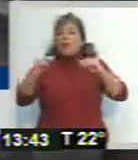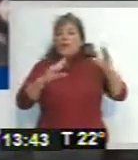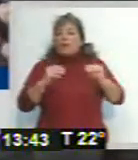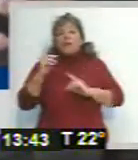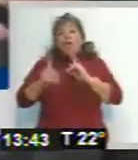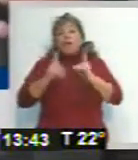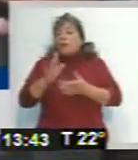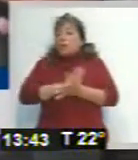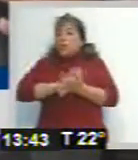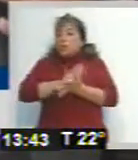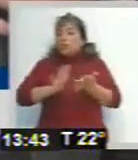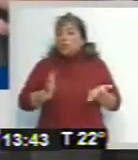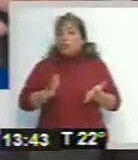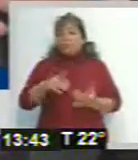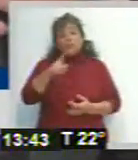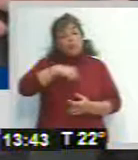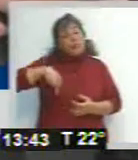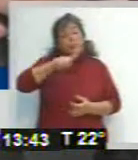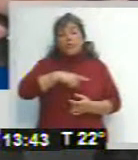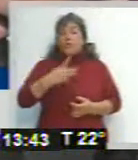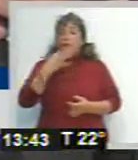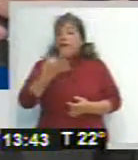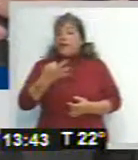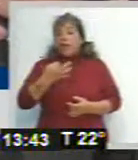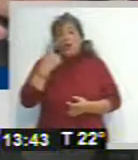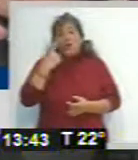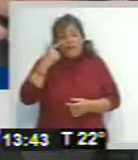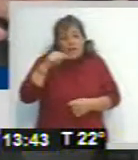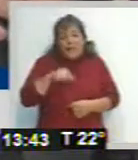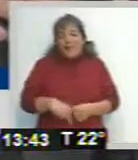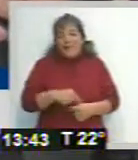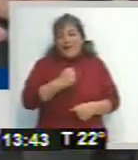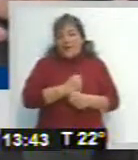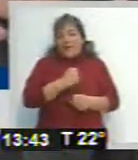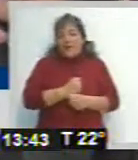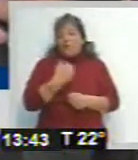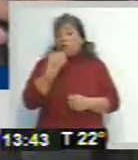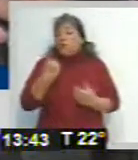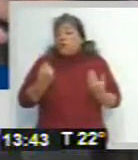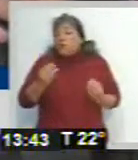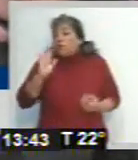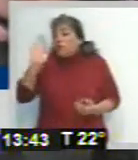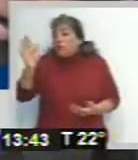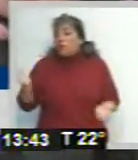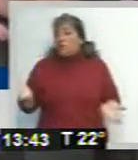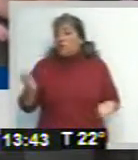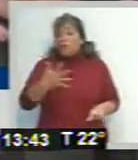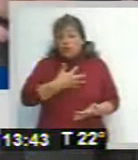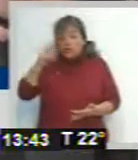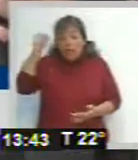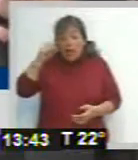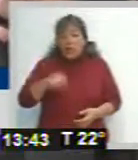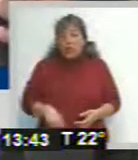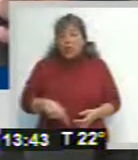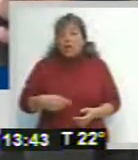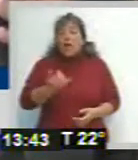solución? Porque nosotros, en realidad, lo que vivimos de esto, no sé qué irá a pasar. Nos sacan de acá, no sé